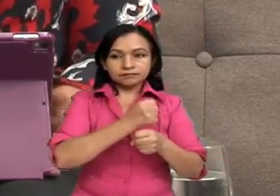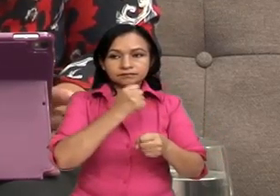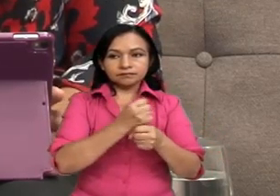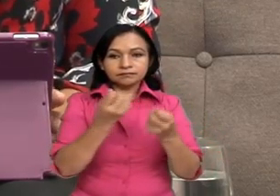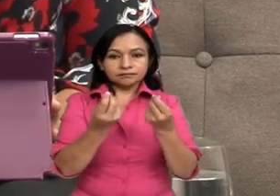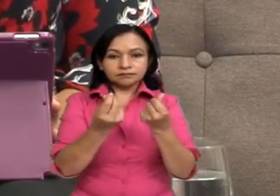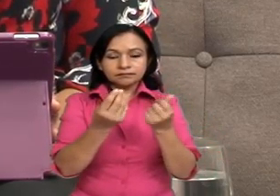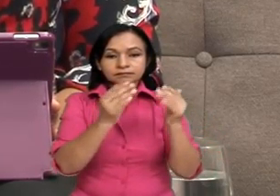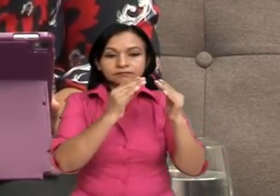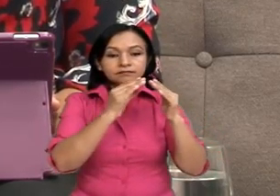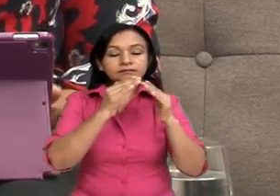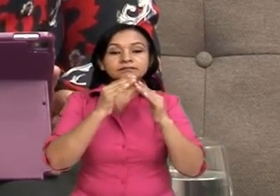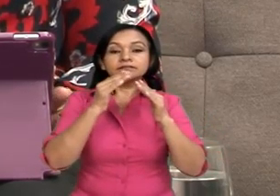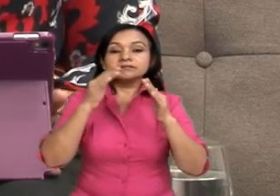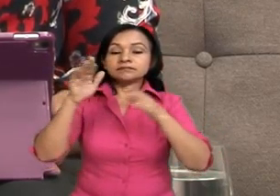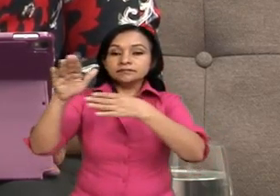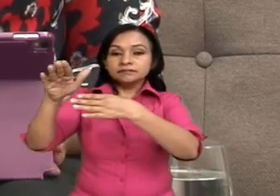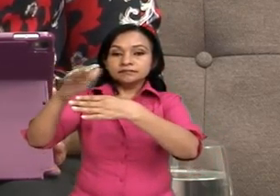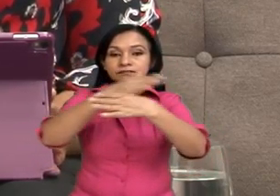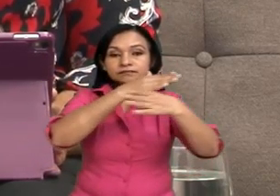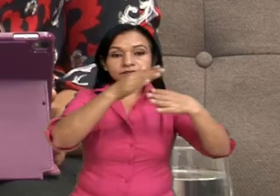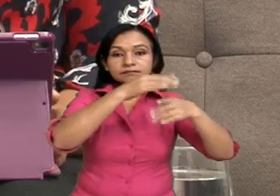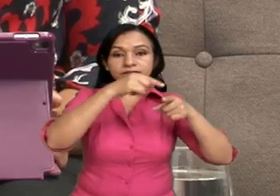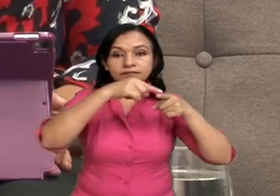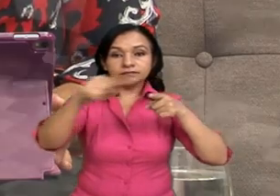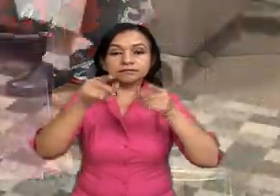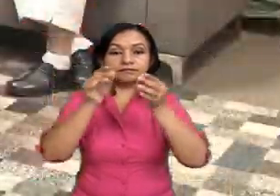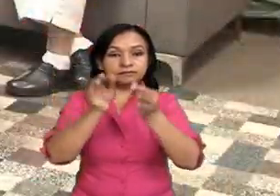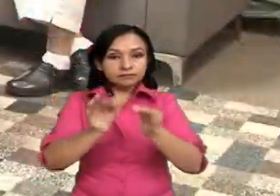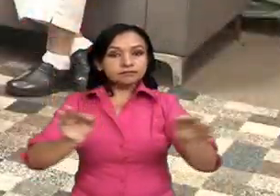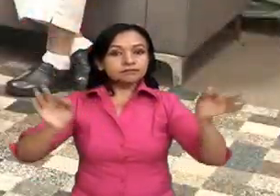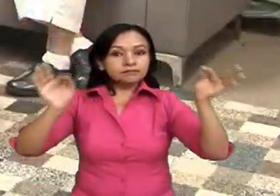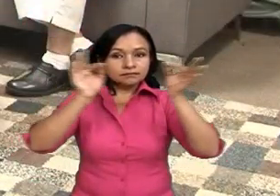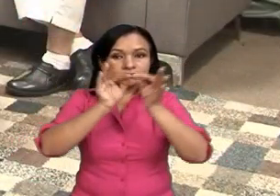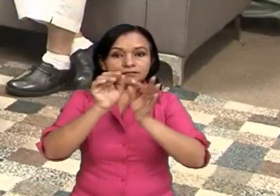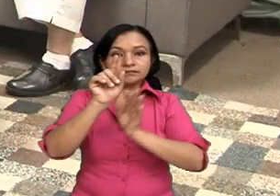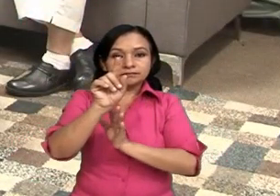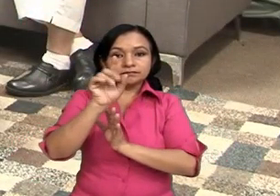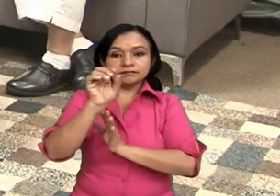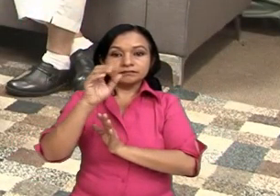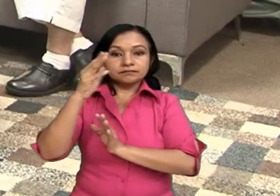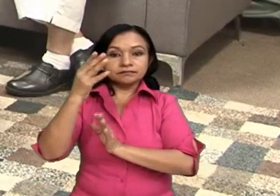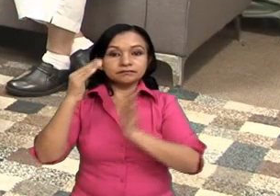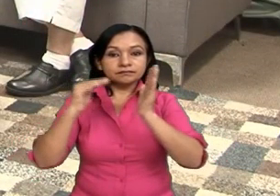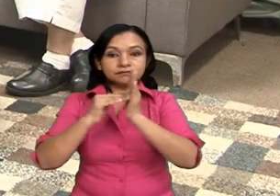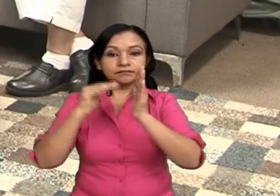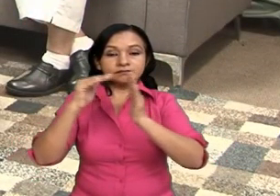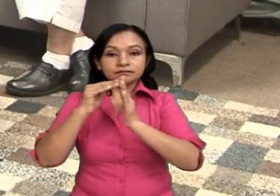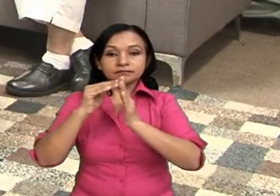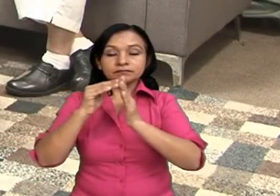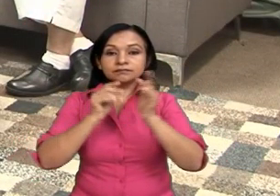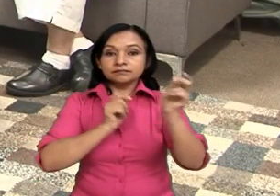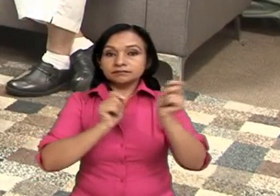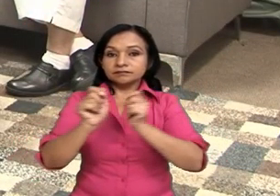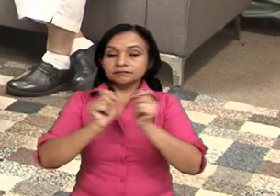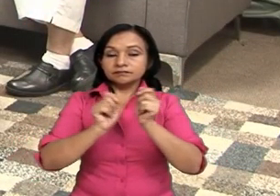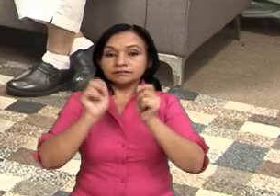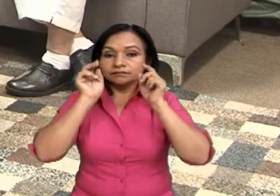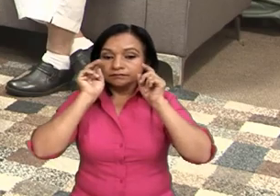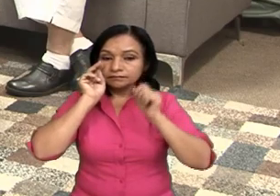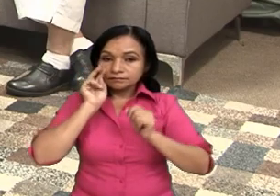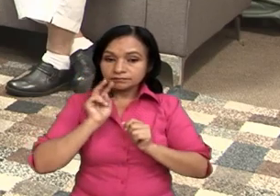las comunidades. Básicamente son. Es un número bastante importante. Es un número muy importante. Y si nosotros